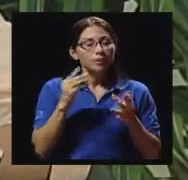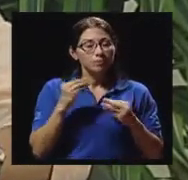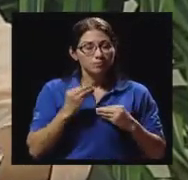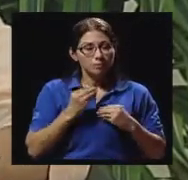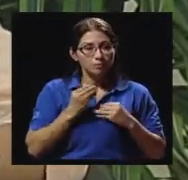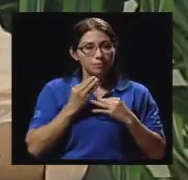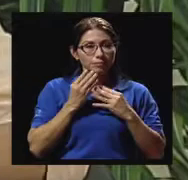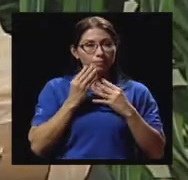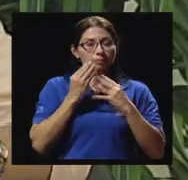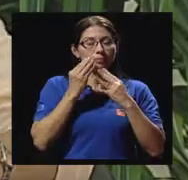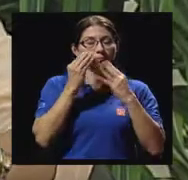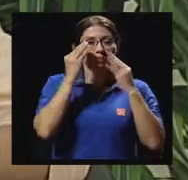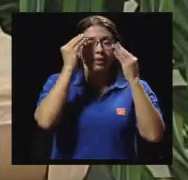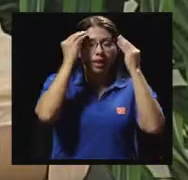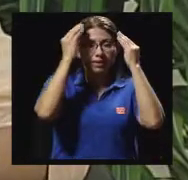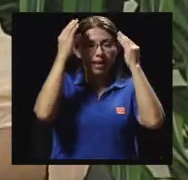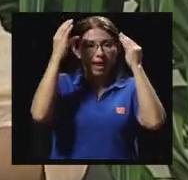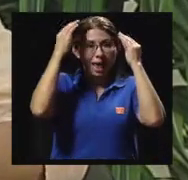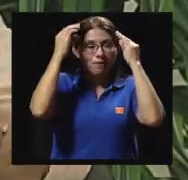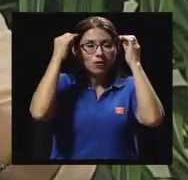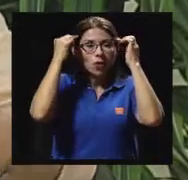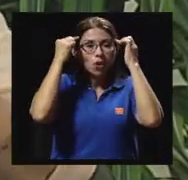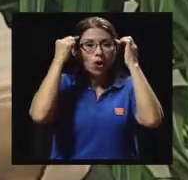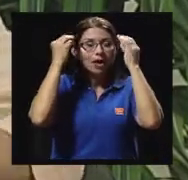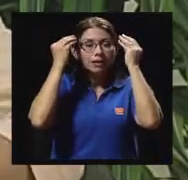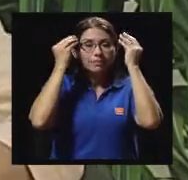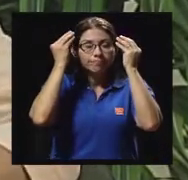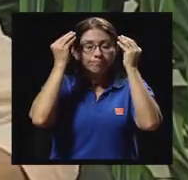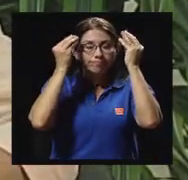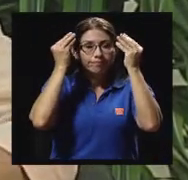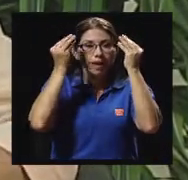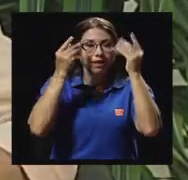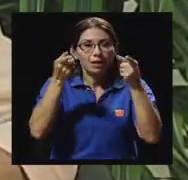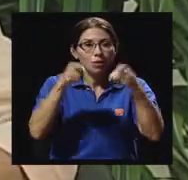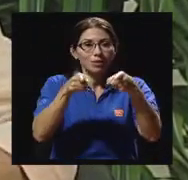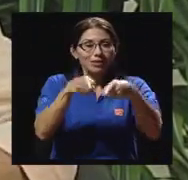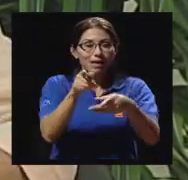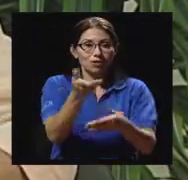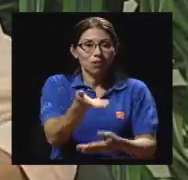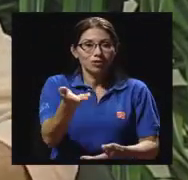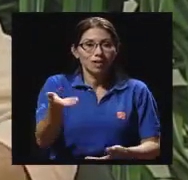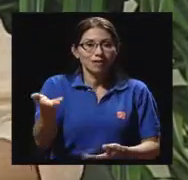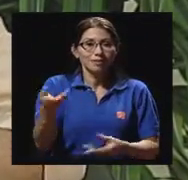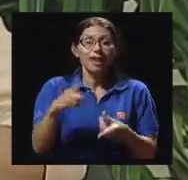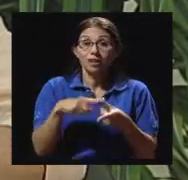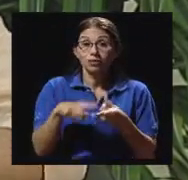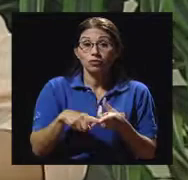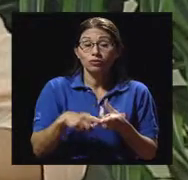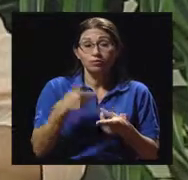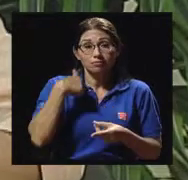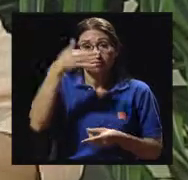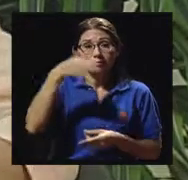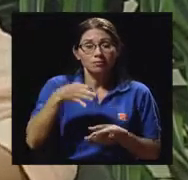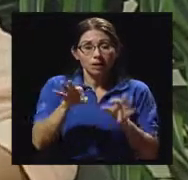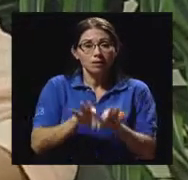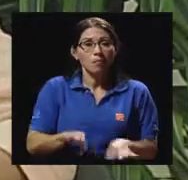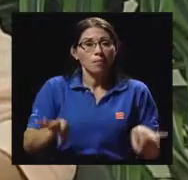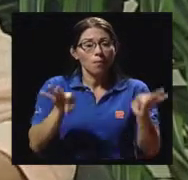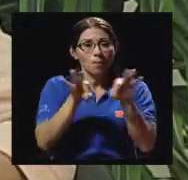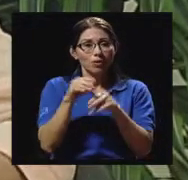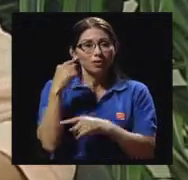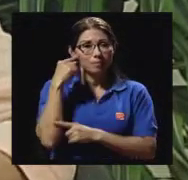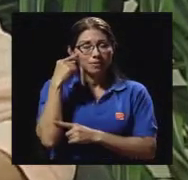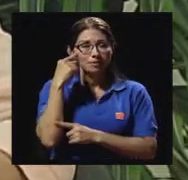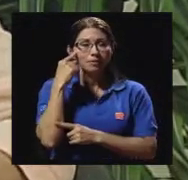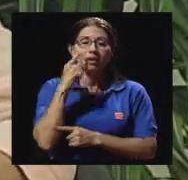un cerebro que de por sí está debilitado y pues llega a que se produzcan esas cosas. Entonces, por ahí yo creo que es importante